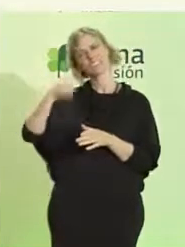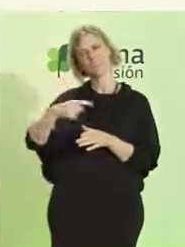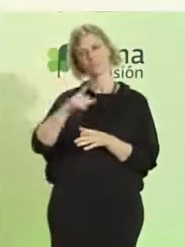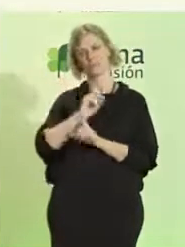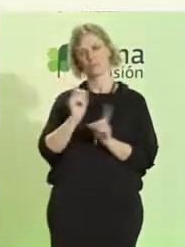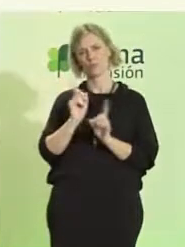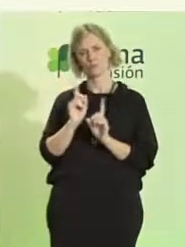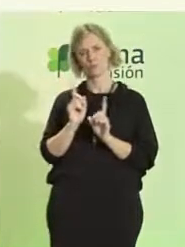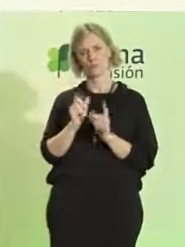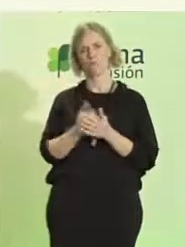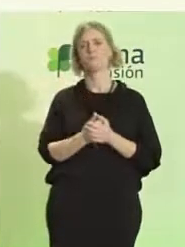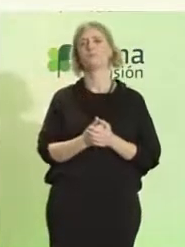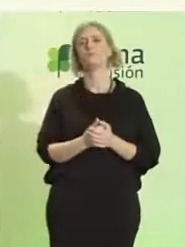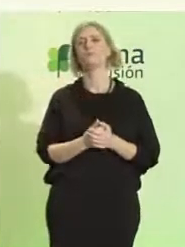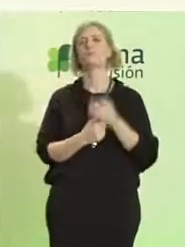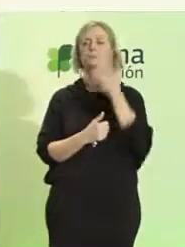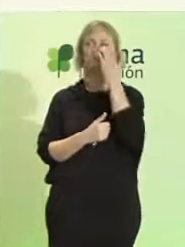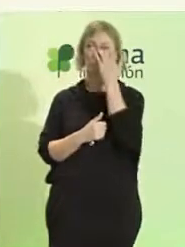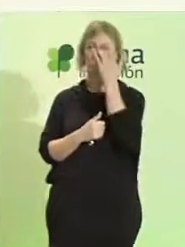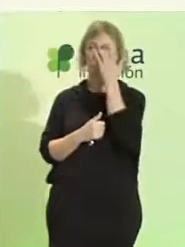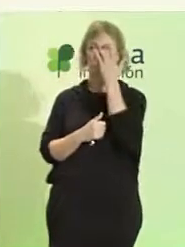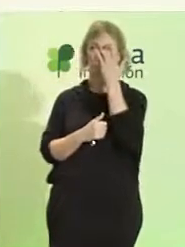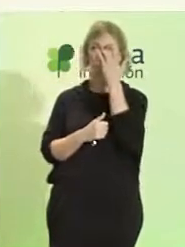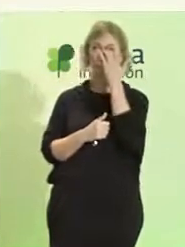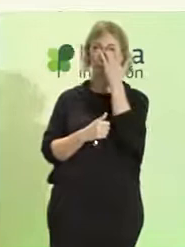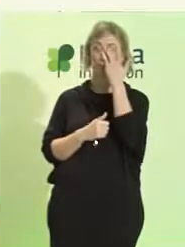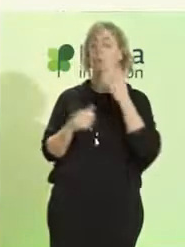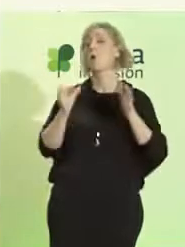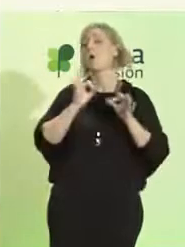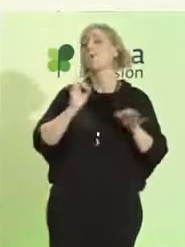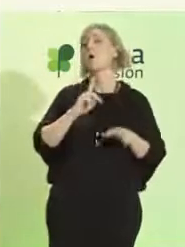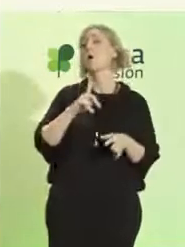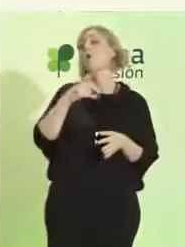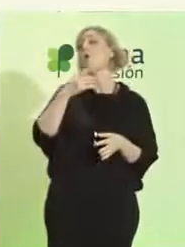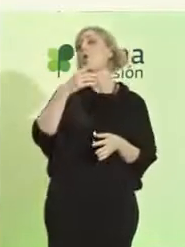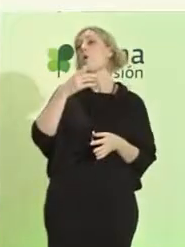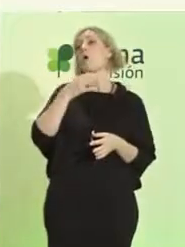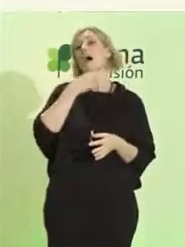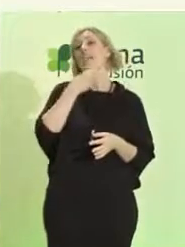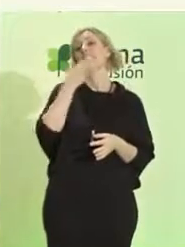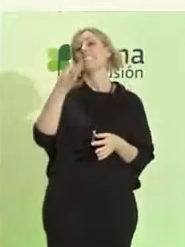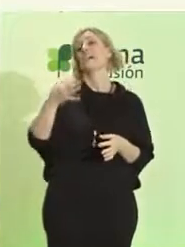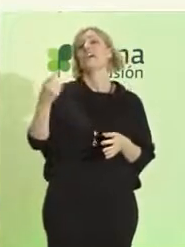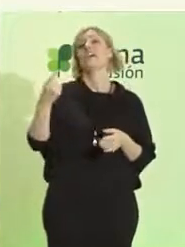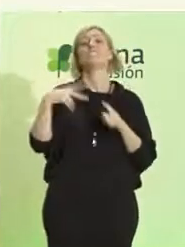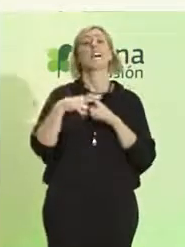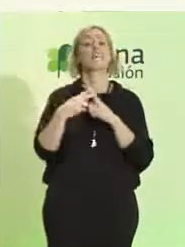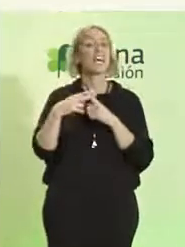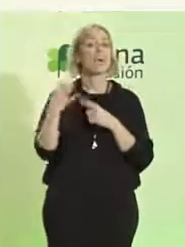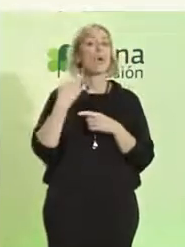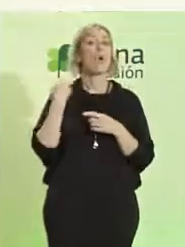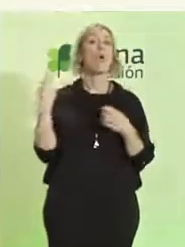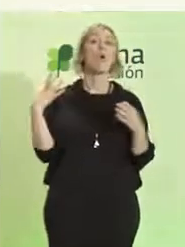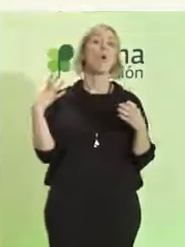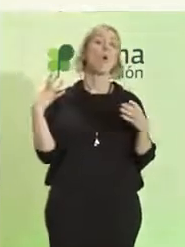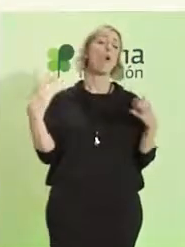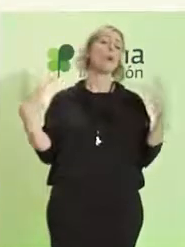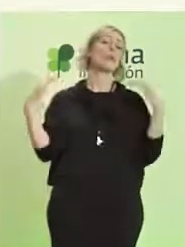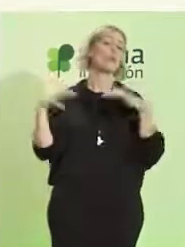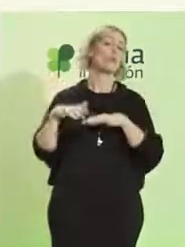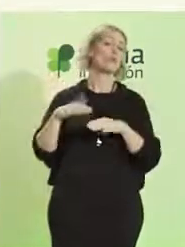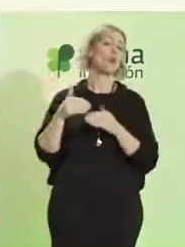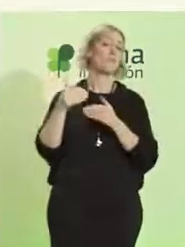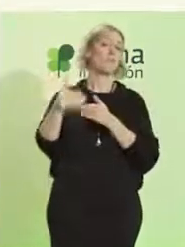pueda servir la próxima vez que hagáis un congreso, o en los talleres de esta tarde, o en la siguiente reunión que tengáis con la organización. No todo el mundo puede hablar